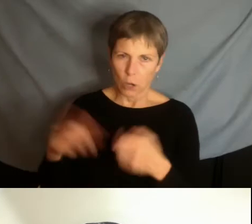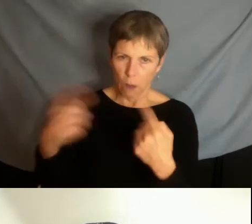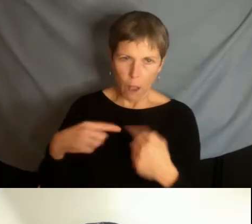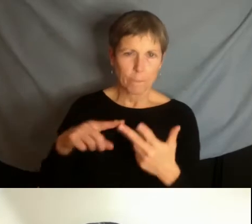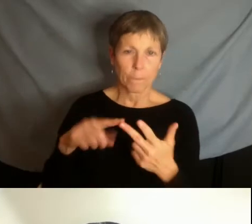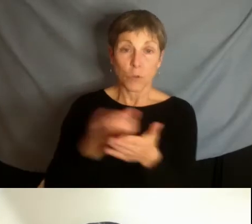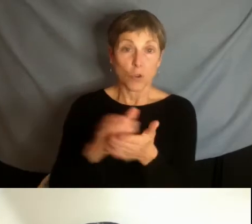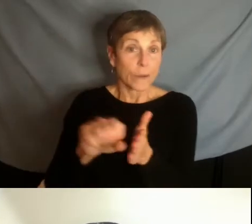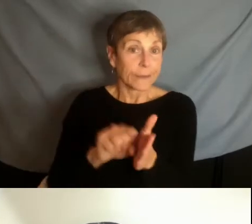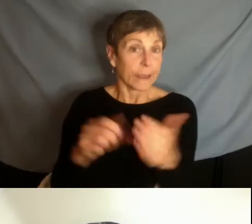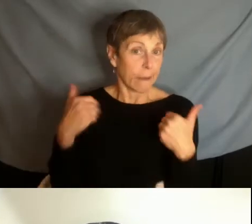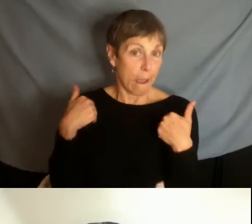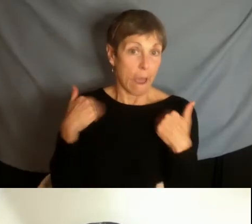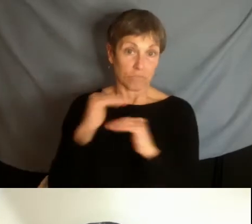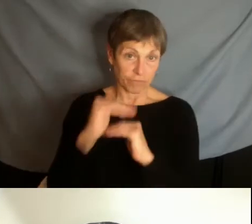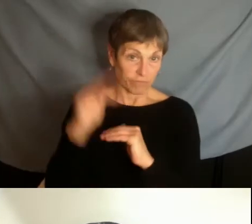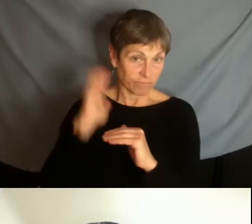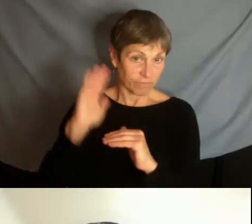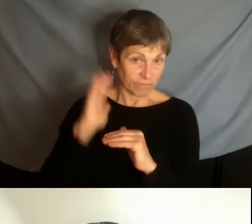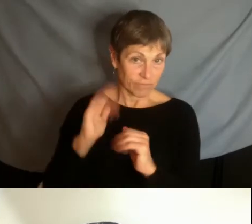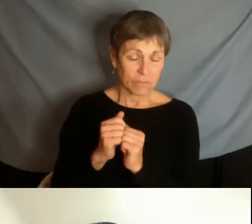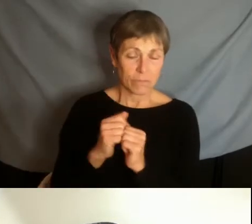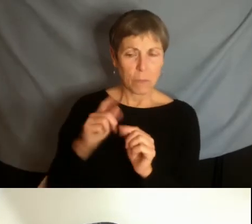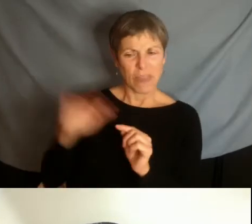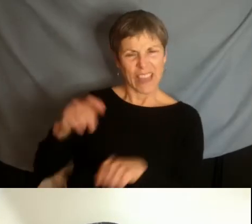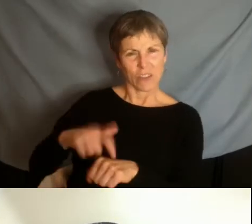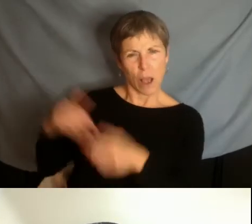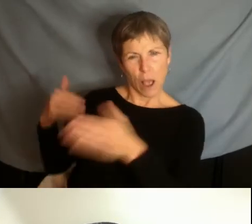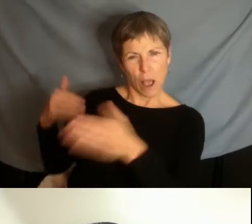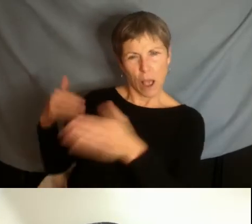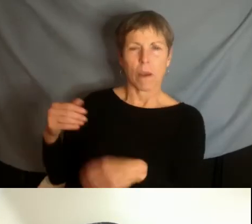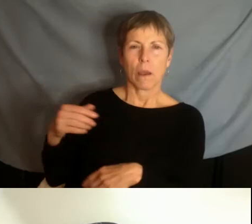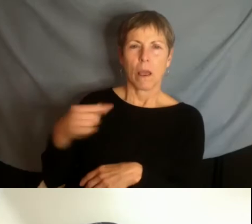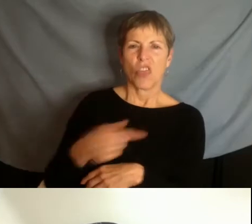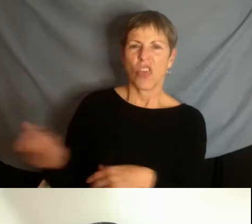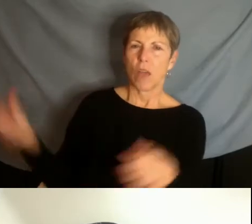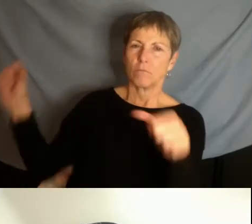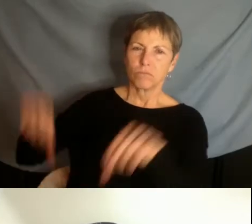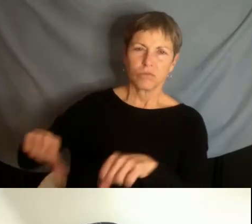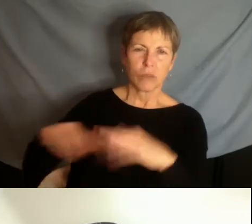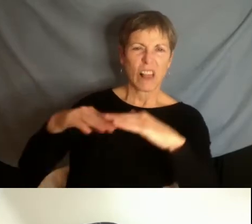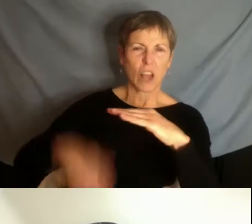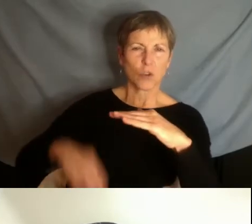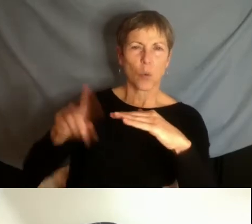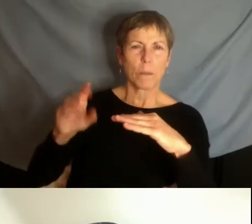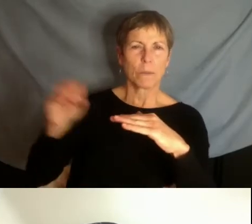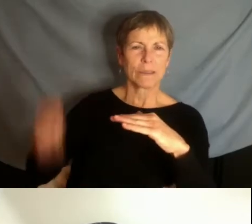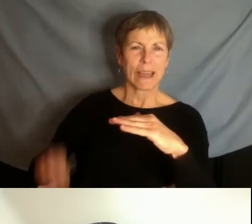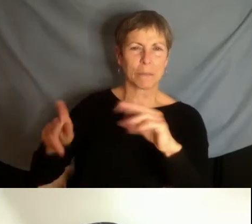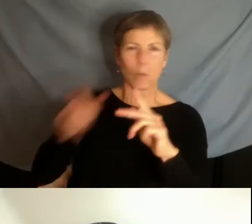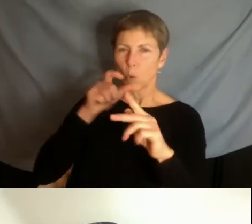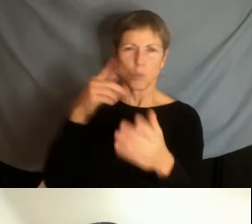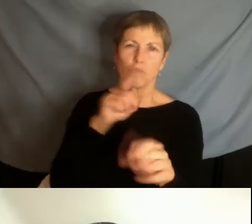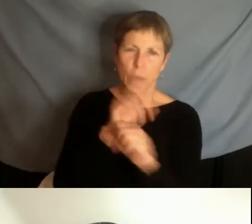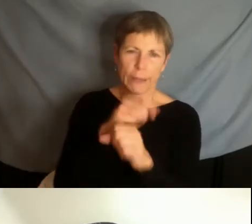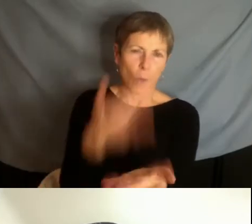en simples restricciones. Nueva York también lo estuvo durante ese periodo. Sin embargo, quitaron solamente como menos